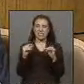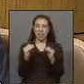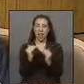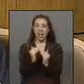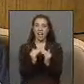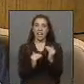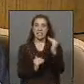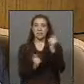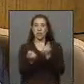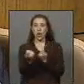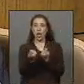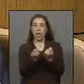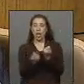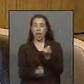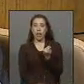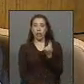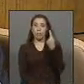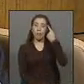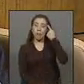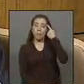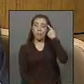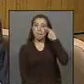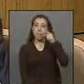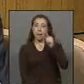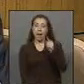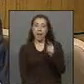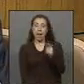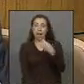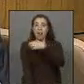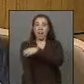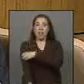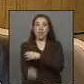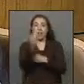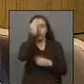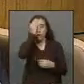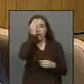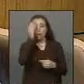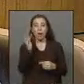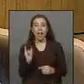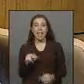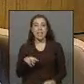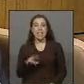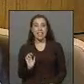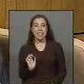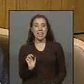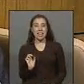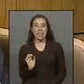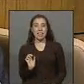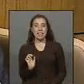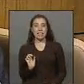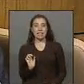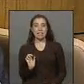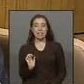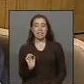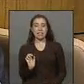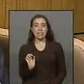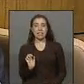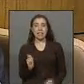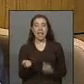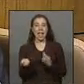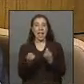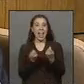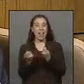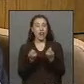crecimiento económico para la región de Coquimbo, según el INE, la economía de la región